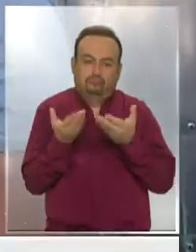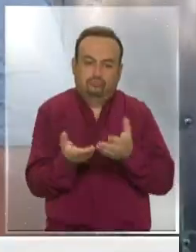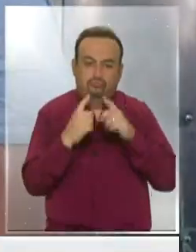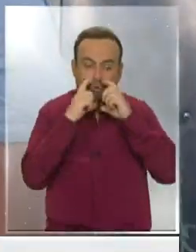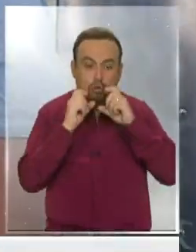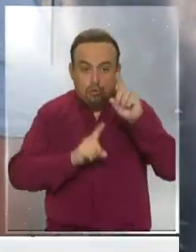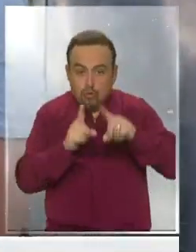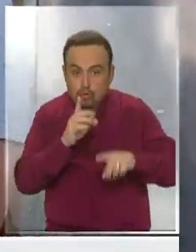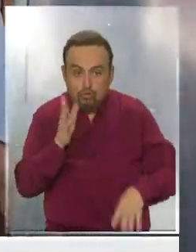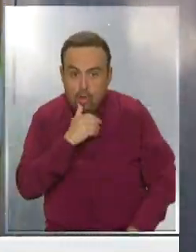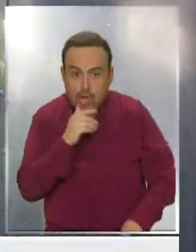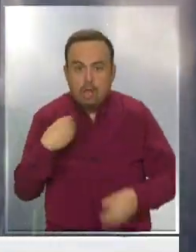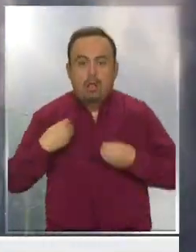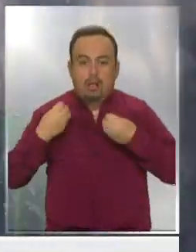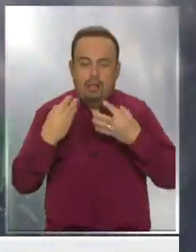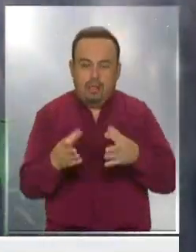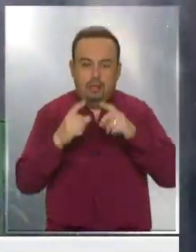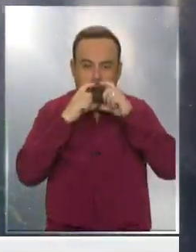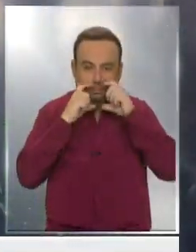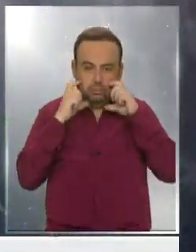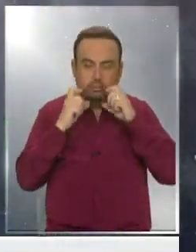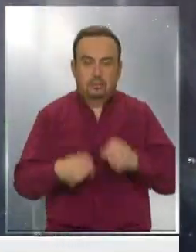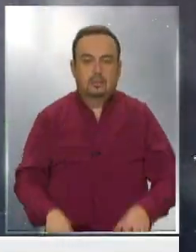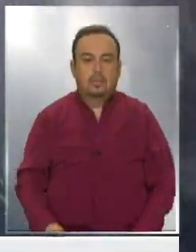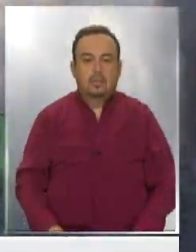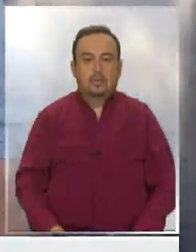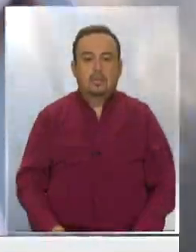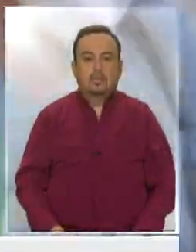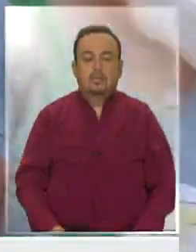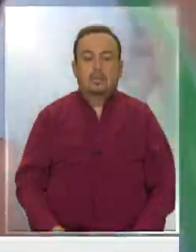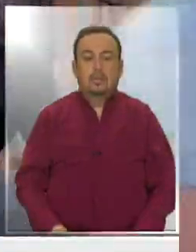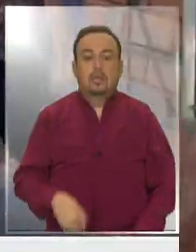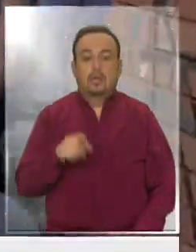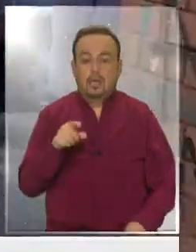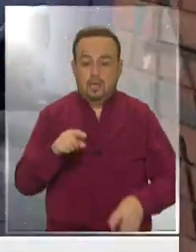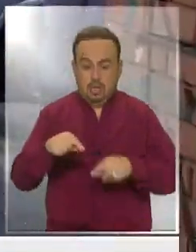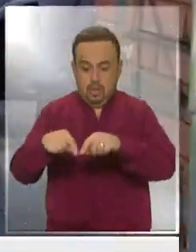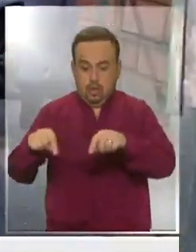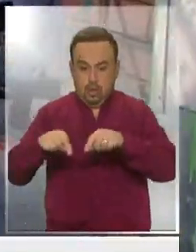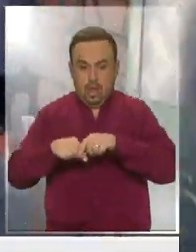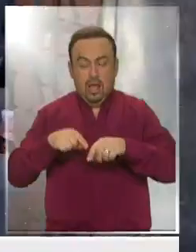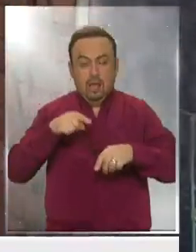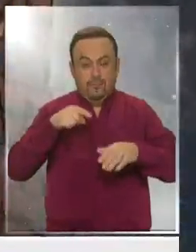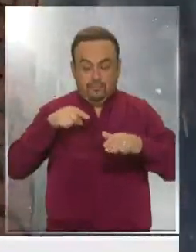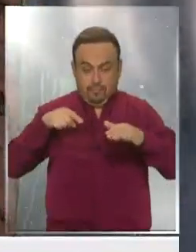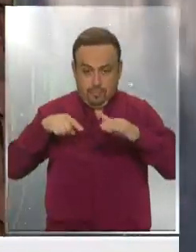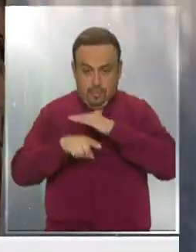funcionando con esta limitación de únicamente 2 personas